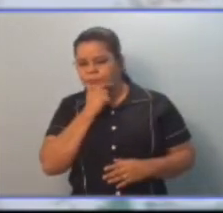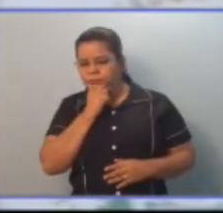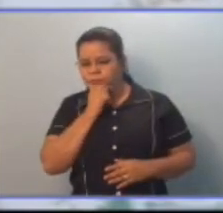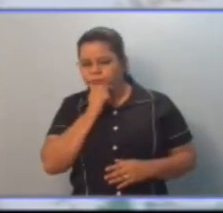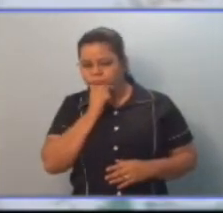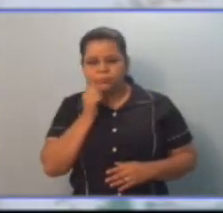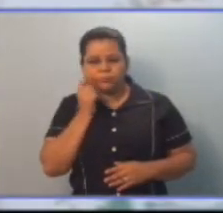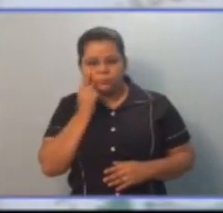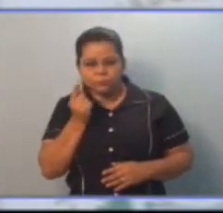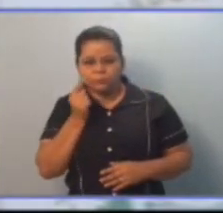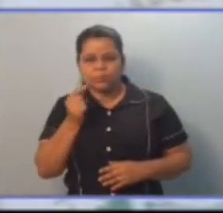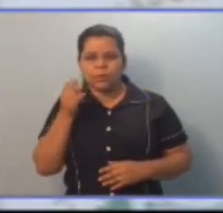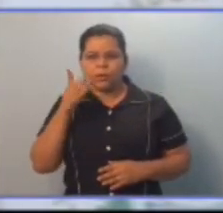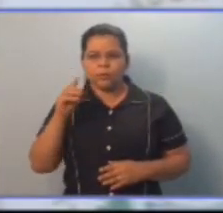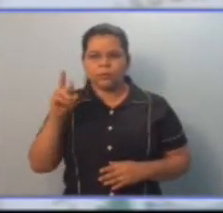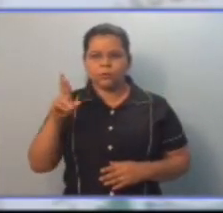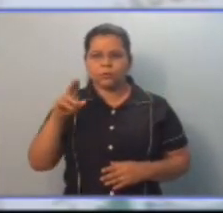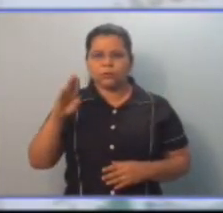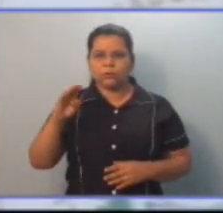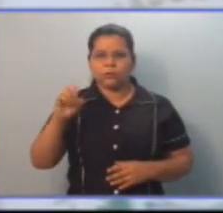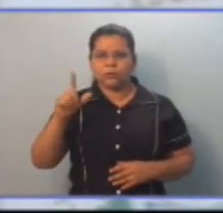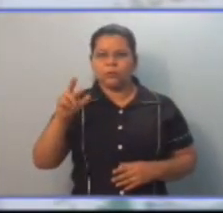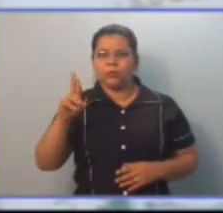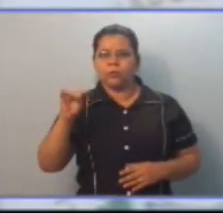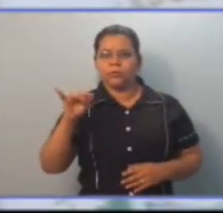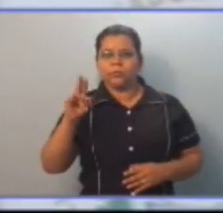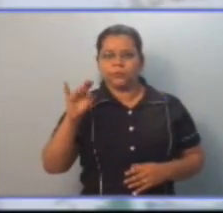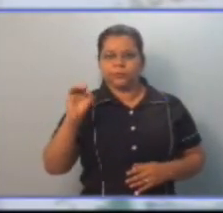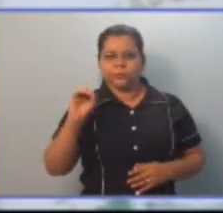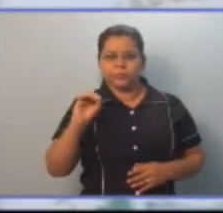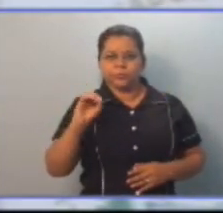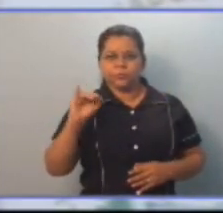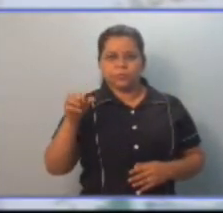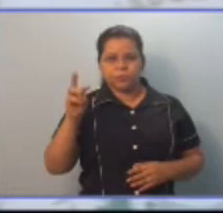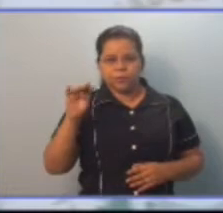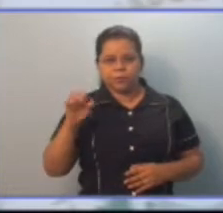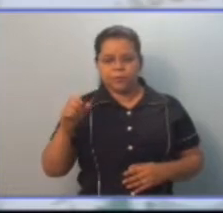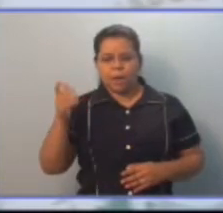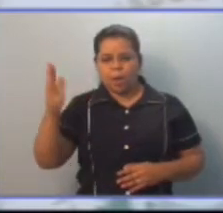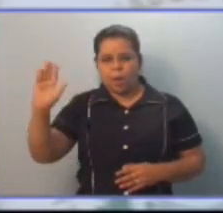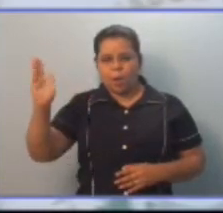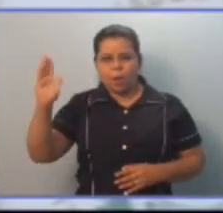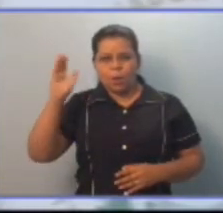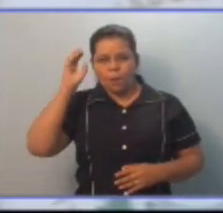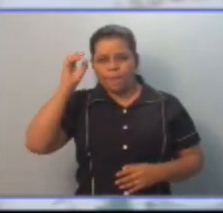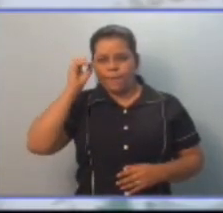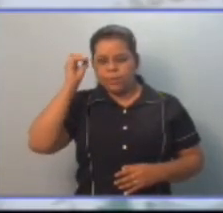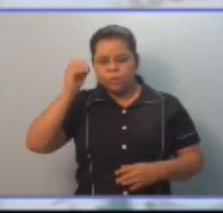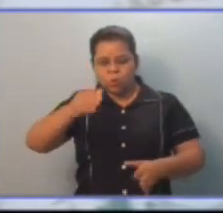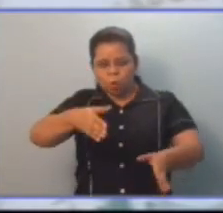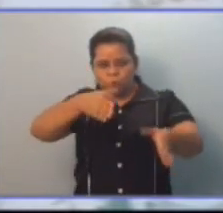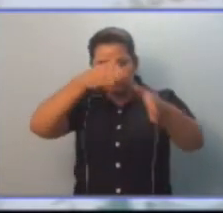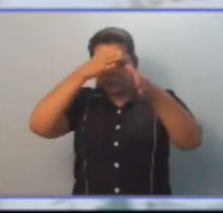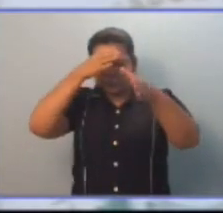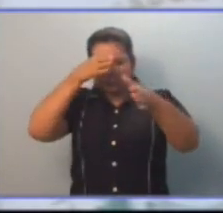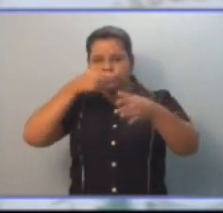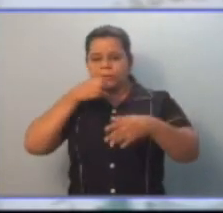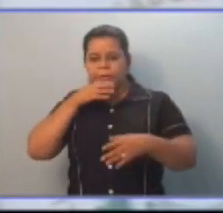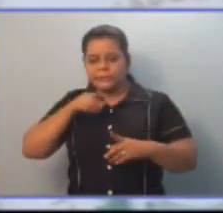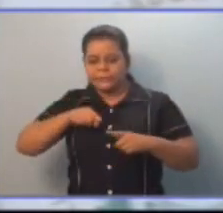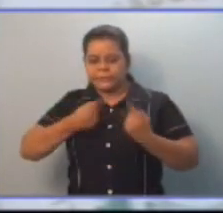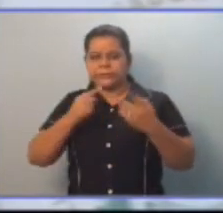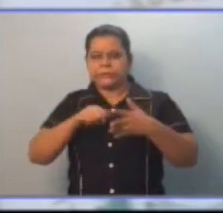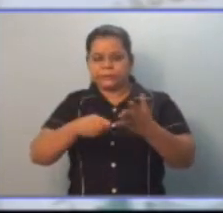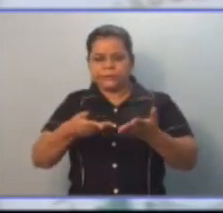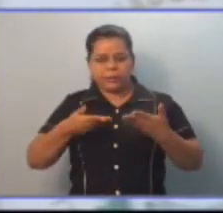quien da una cátedra en sus enunciaciones, en sus puntos de vista, de que se ha atentado contra el stare